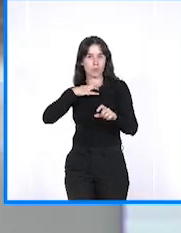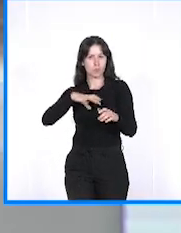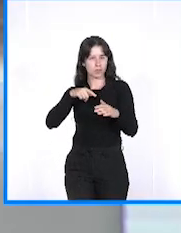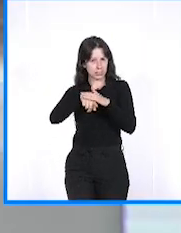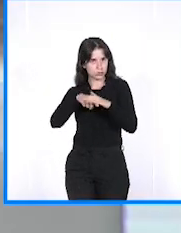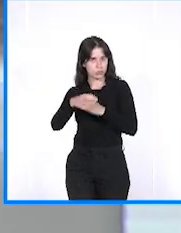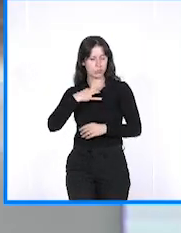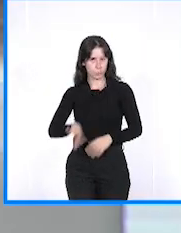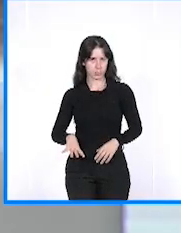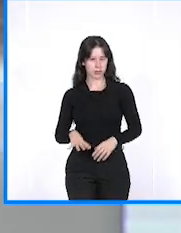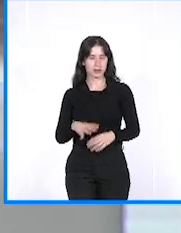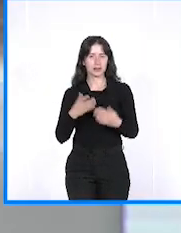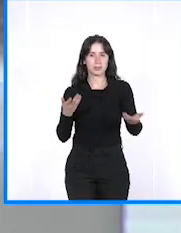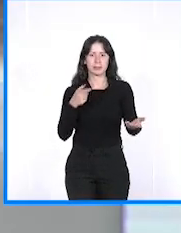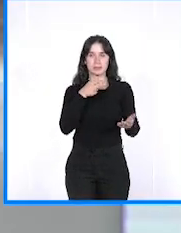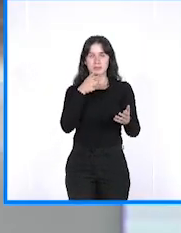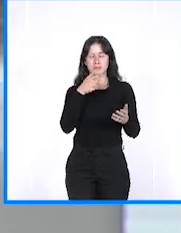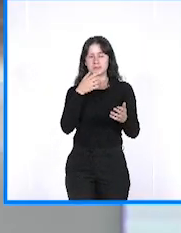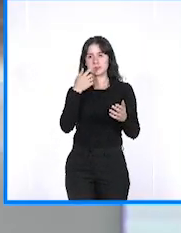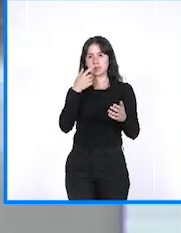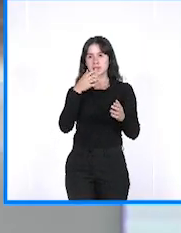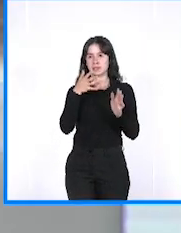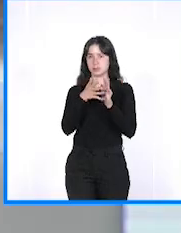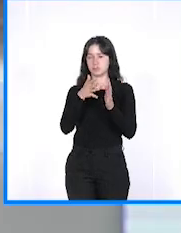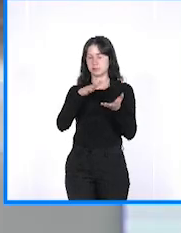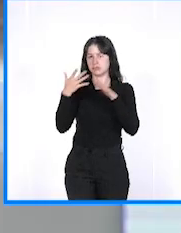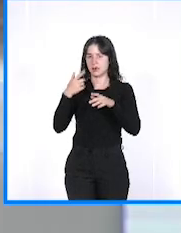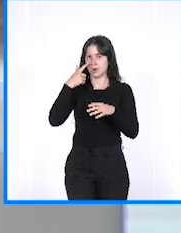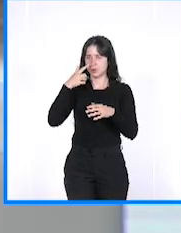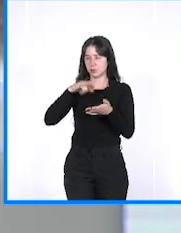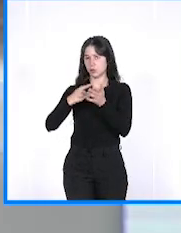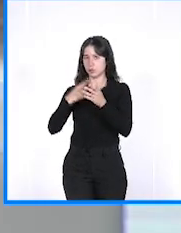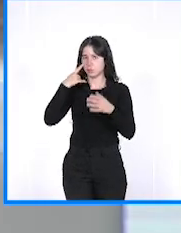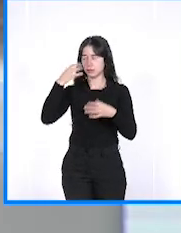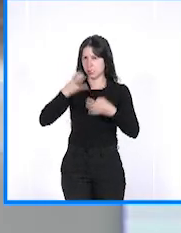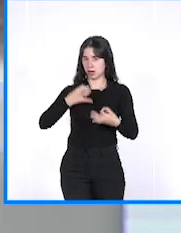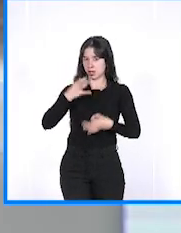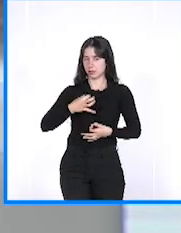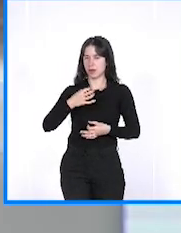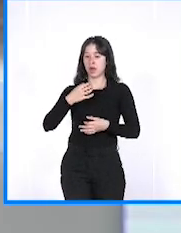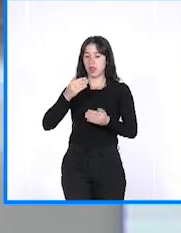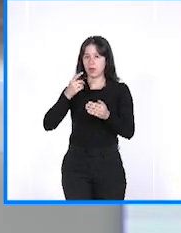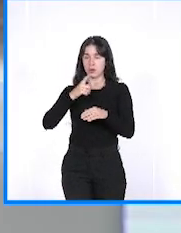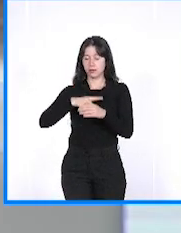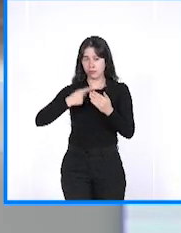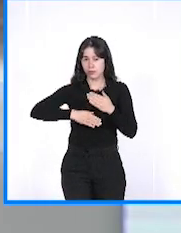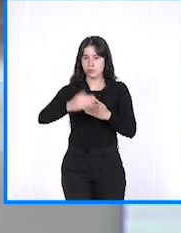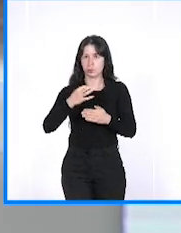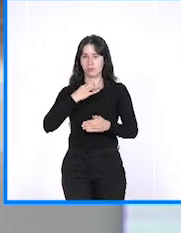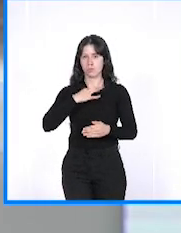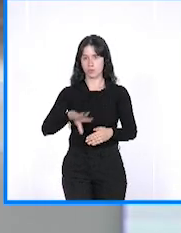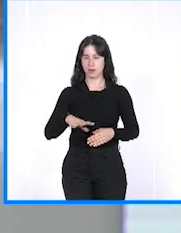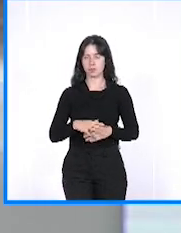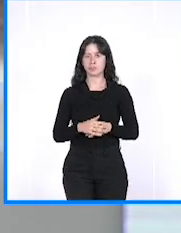que que eso eh es una realidad hoy con mi casa y que puede ser eh mucho más en en el futuro no